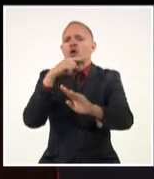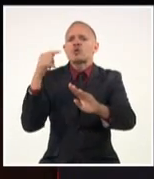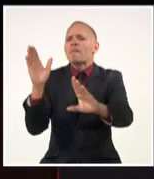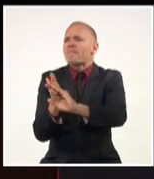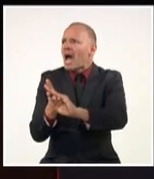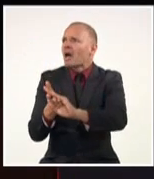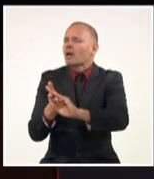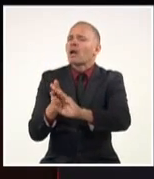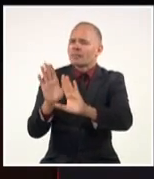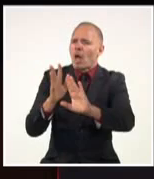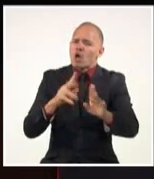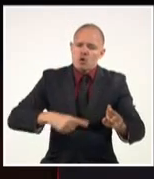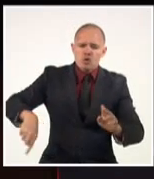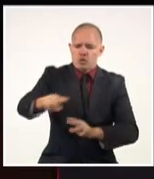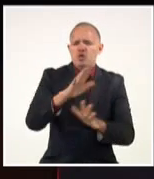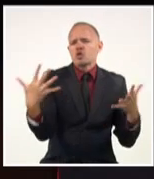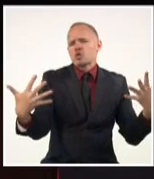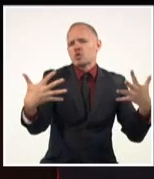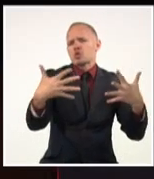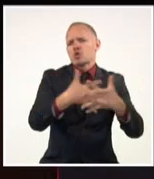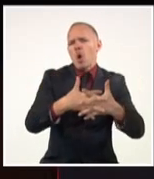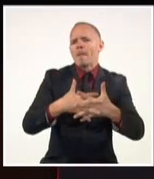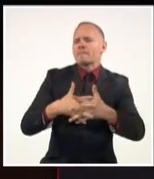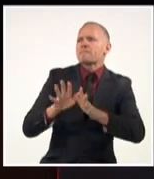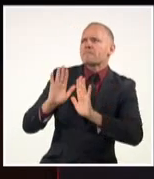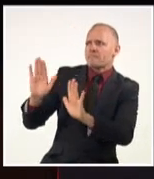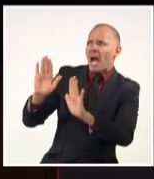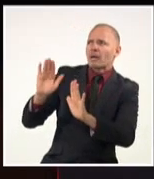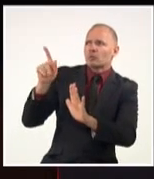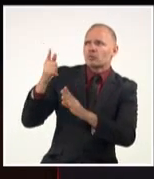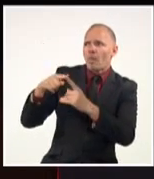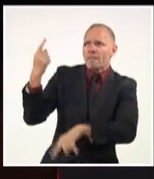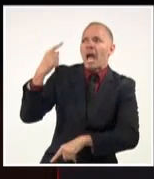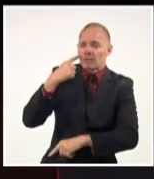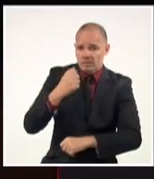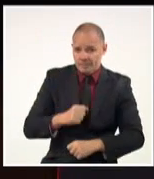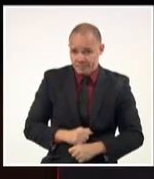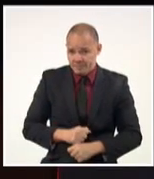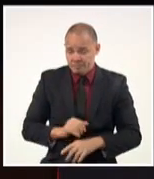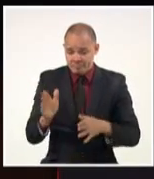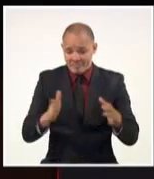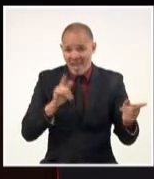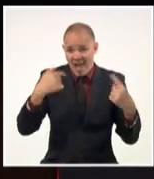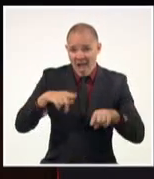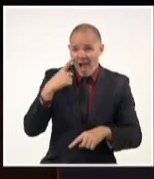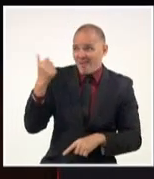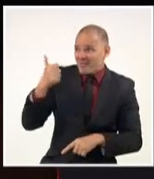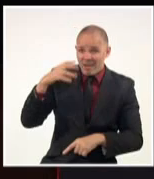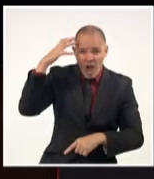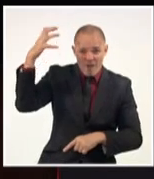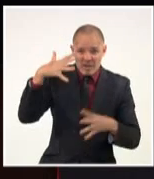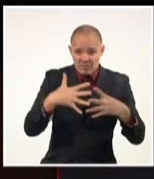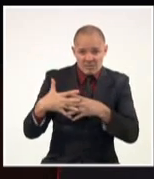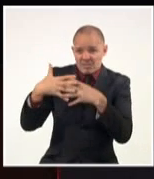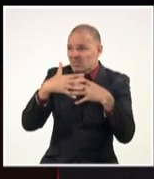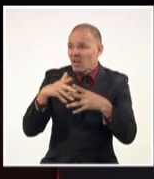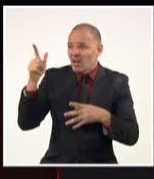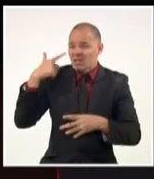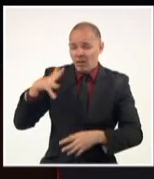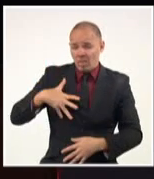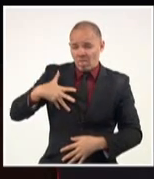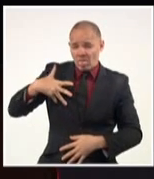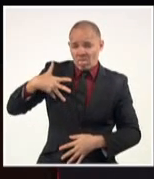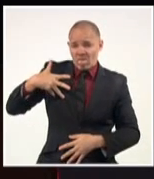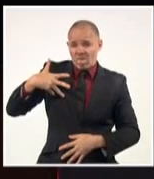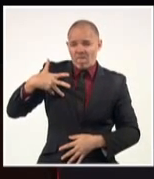A diferencia del imperio estadounidense, cada vez más desmoralizado por sus pretensiones hegemónicas, Cuba es